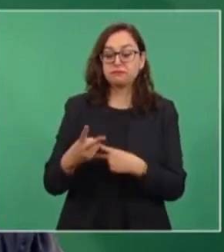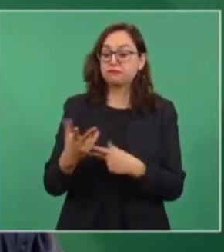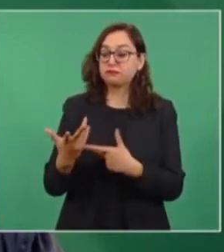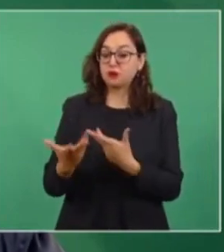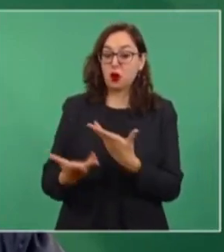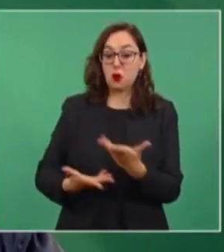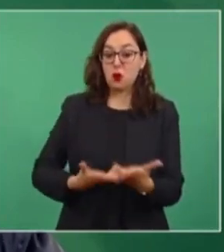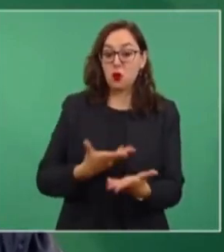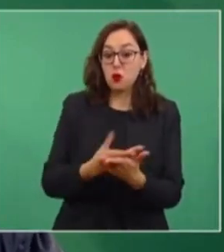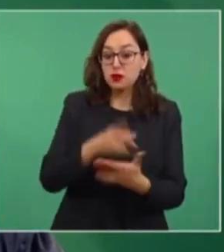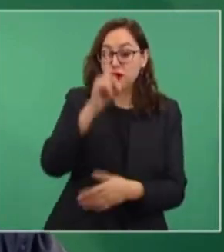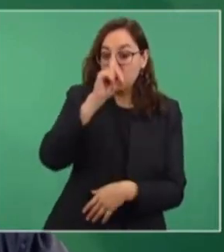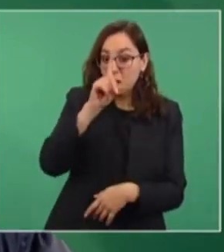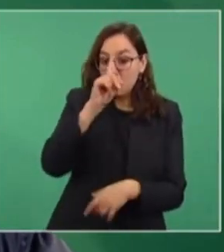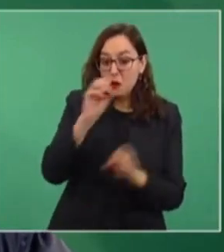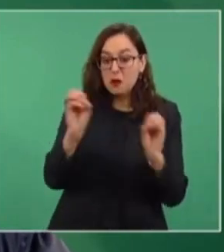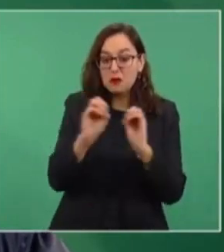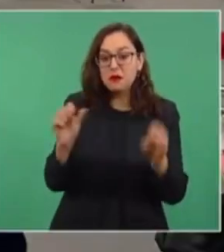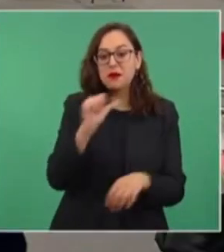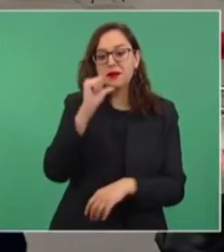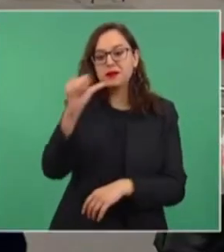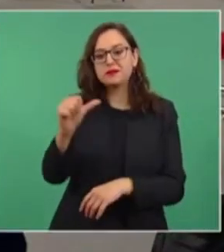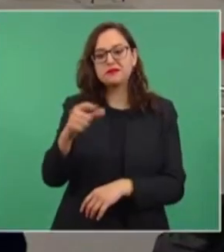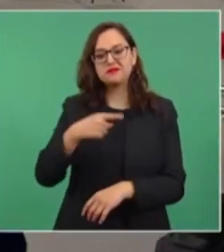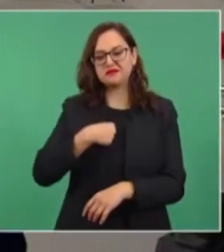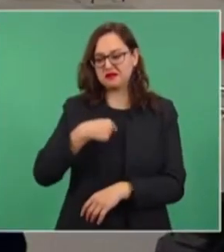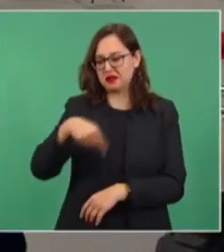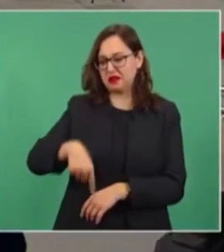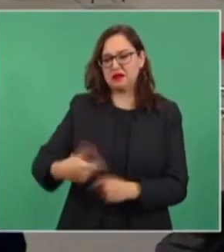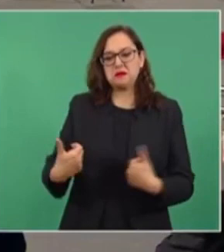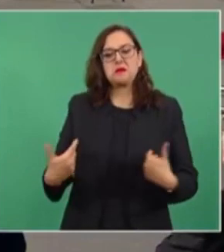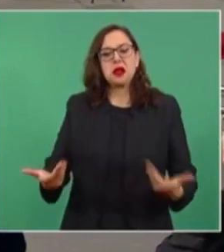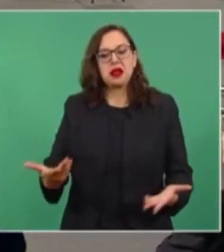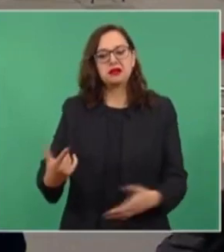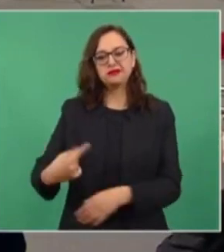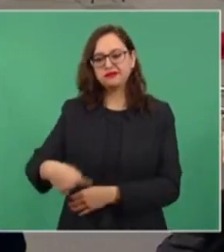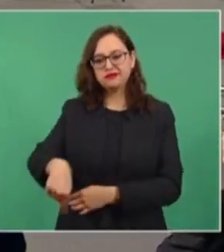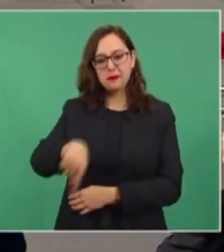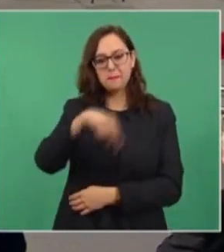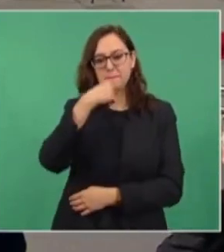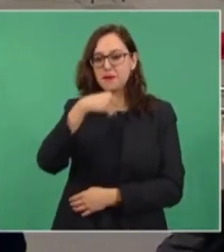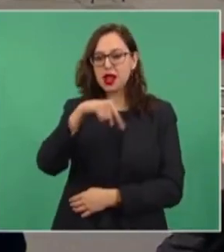esta recomendación para que se aproveche al máximo